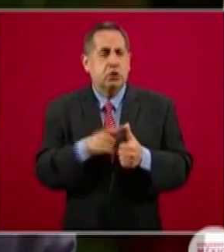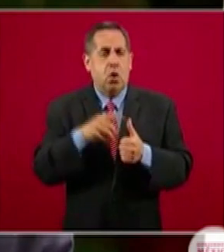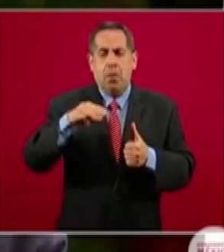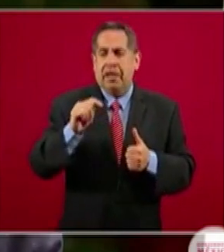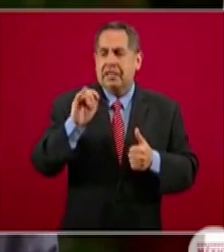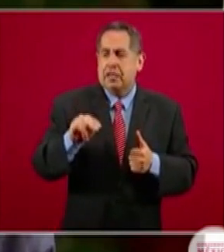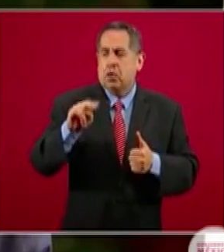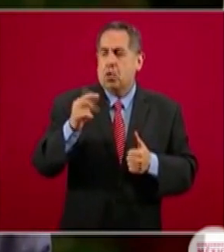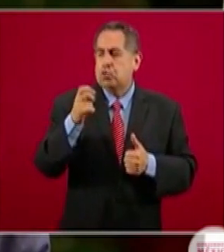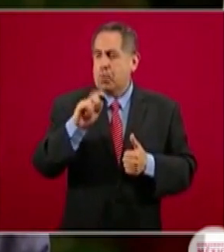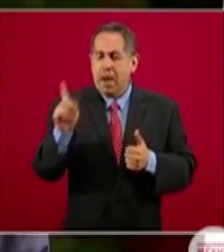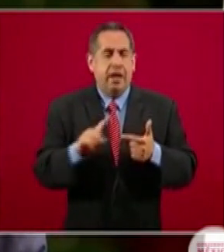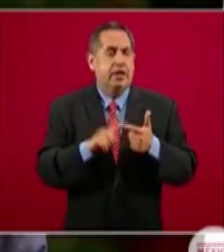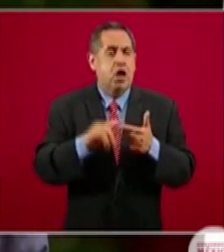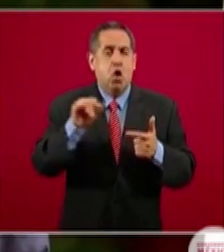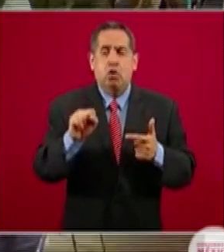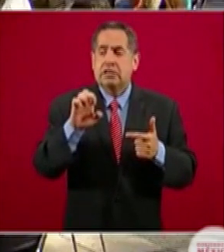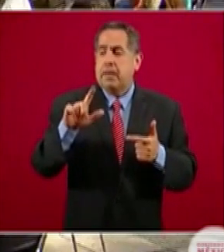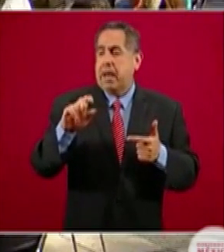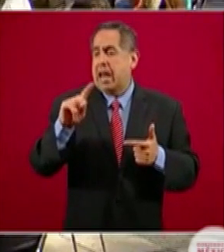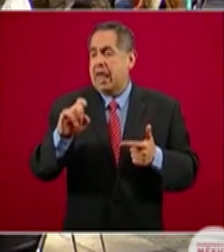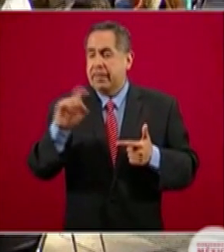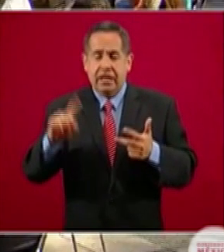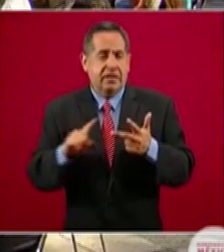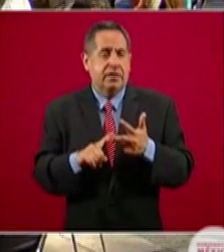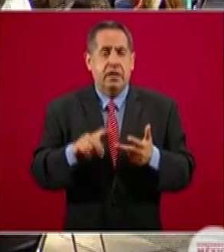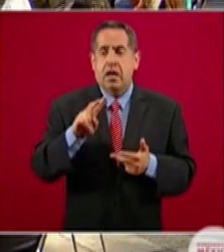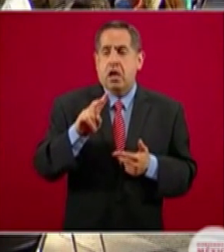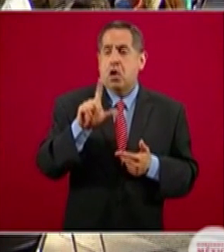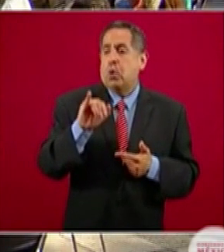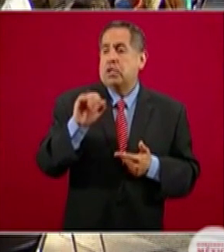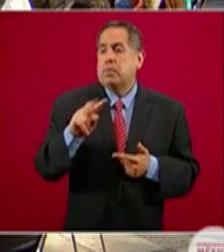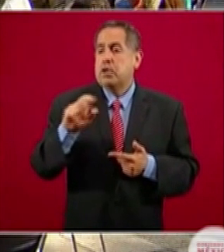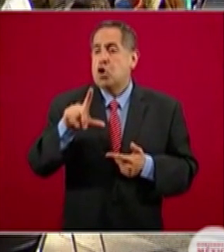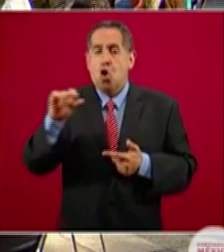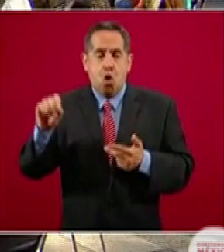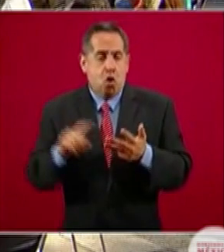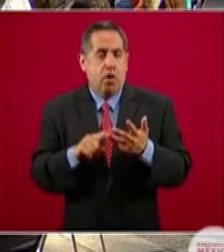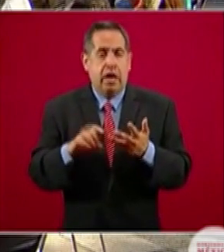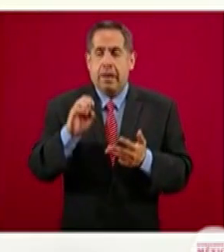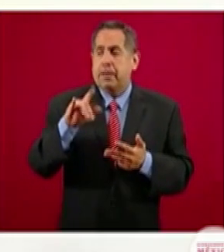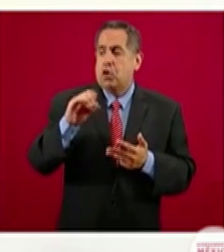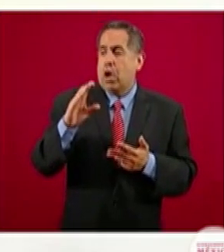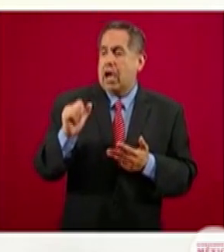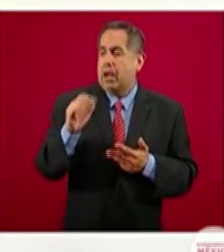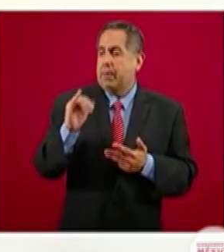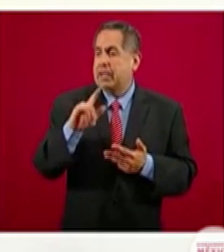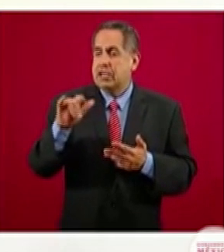Guzmán, José C. Valadez, Luis Villoro, Emilio Carballido,